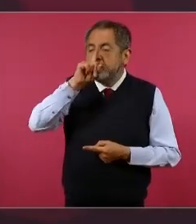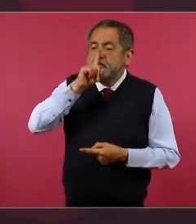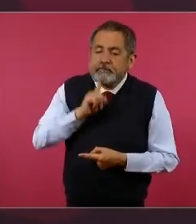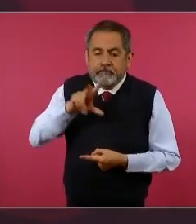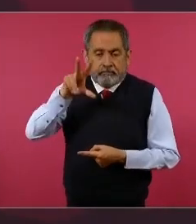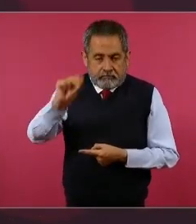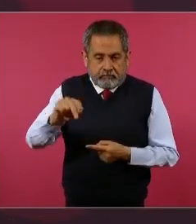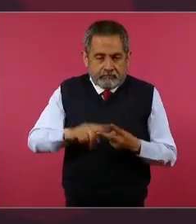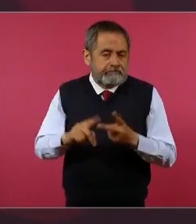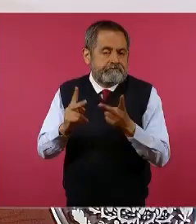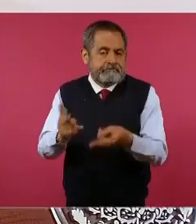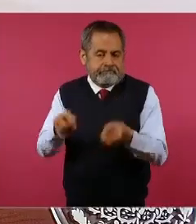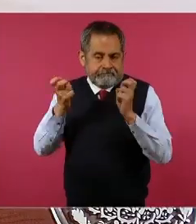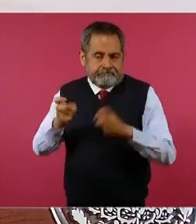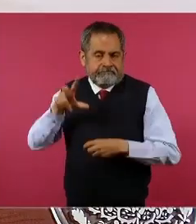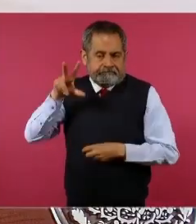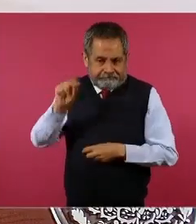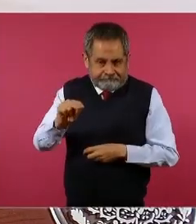no robar